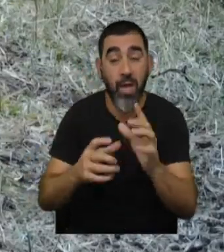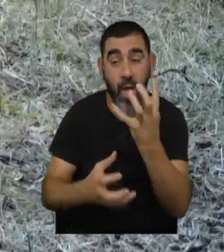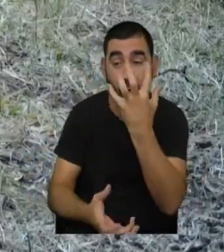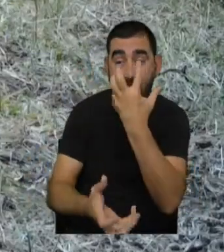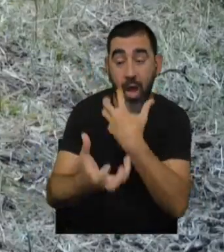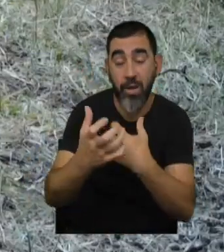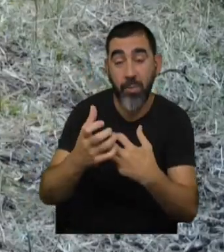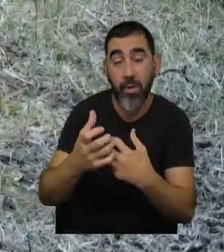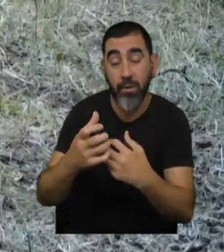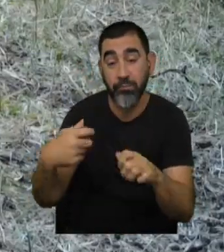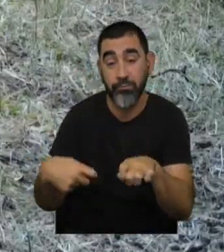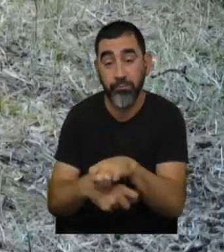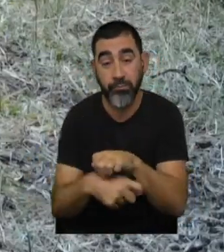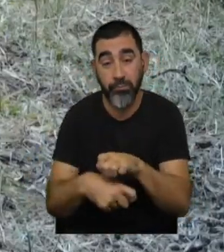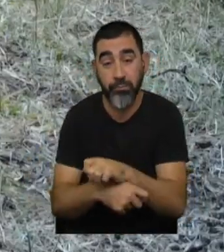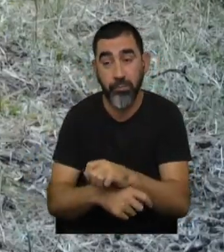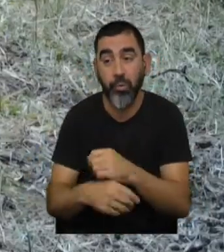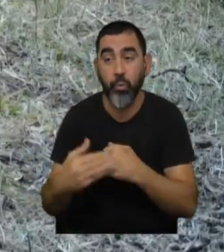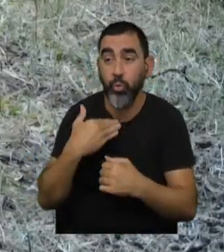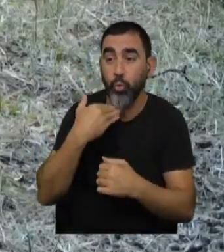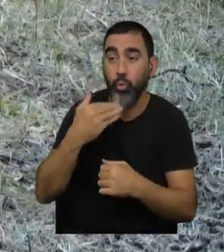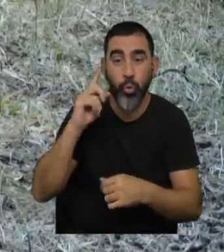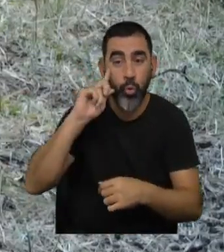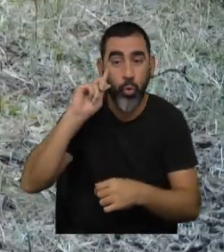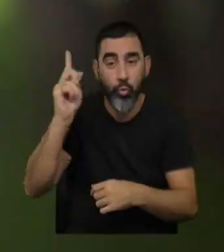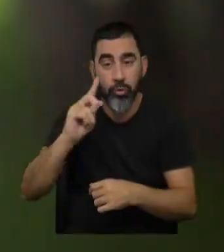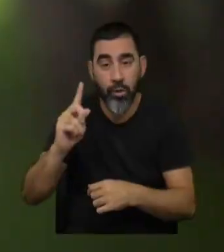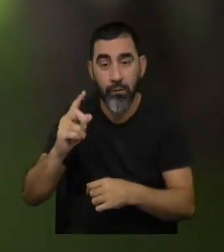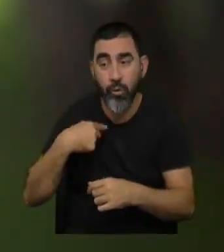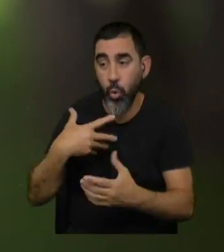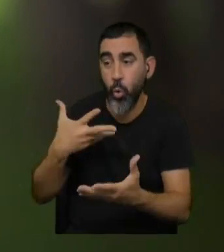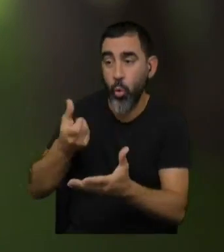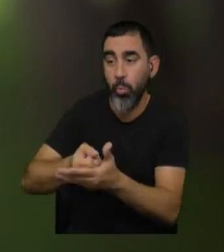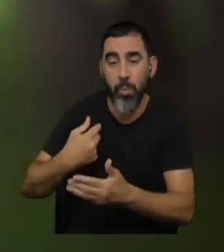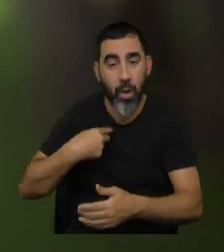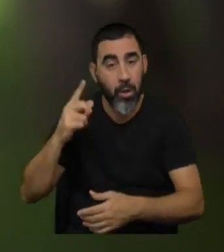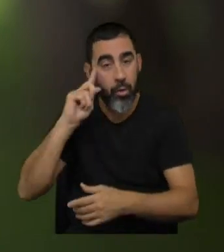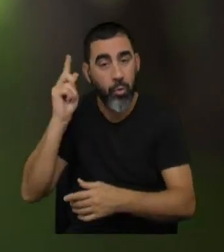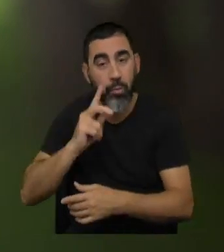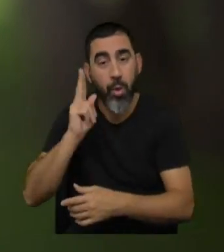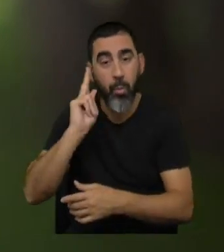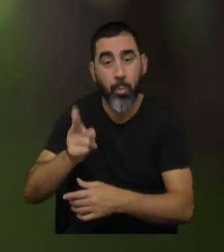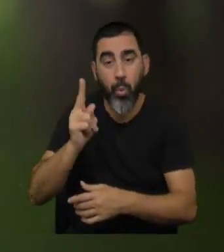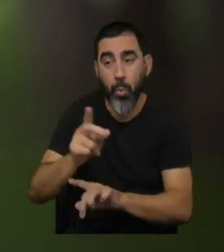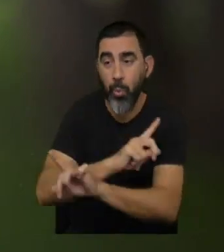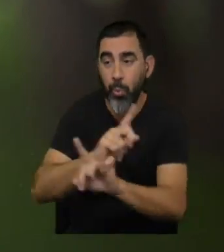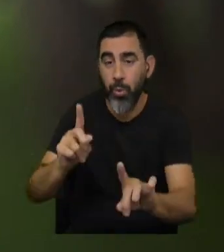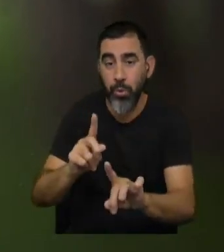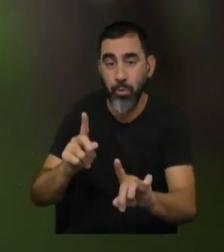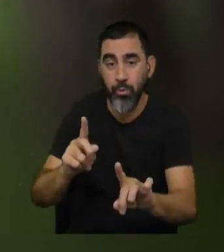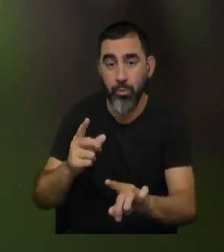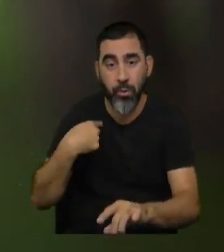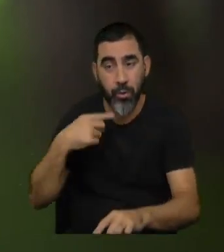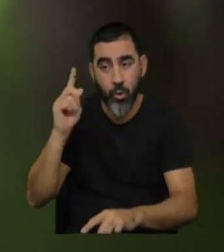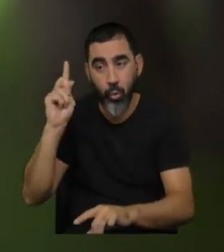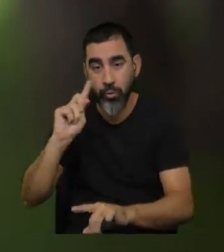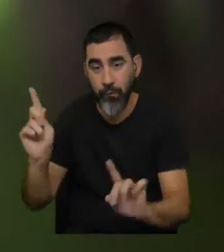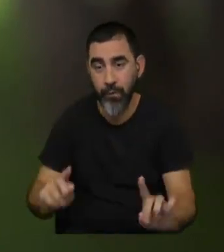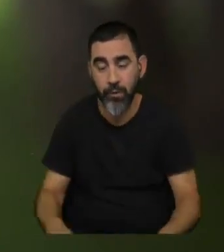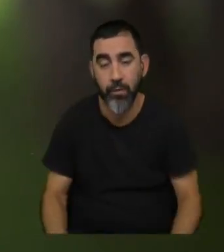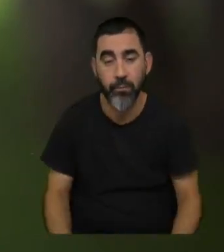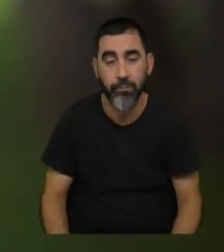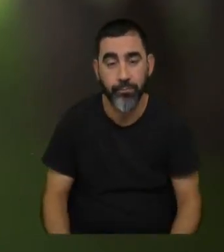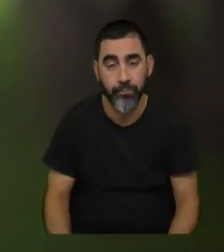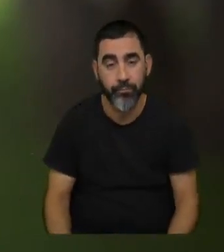que son producto del tráfico, pero que no saben, que cuando lo compraron no sabían que era un animal que estaba siendo traficado, que